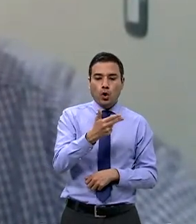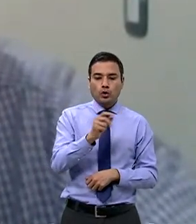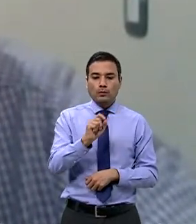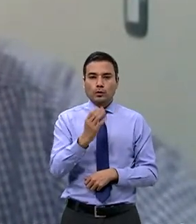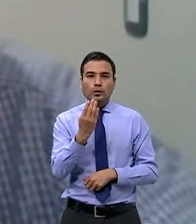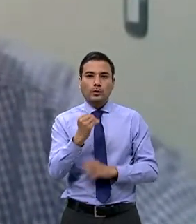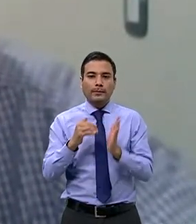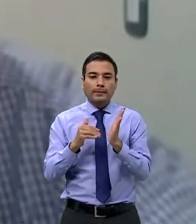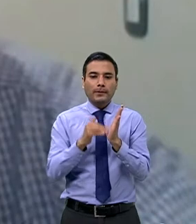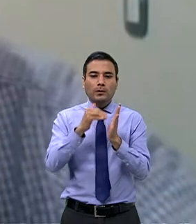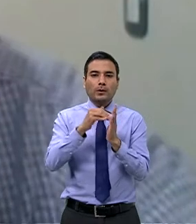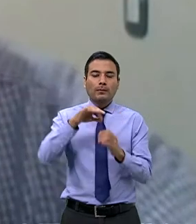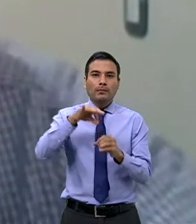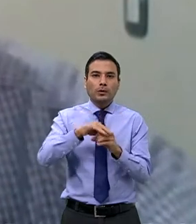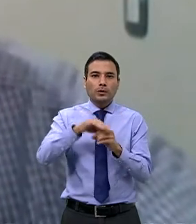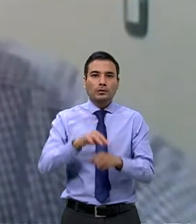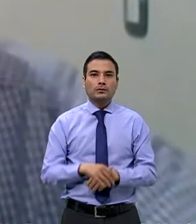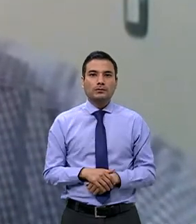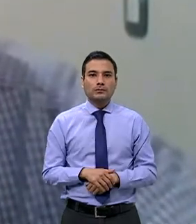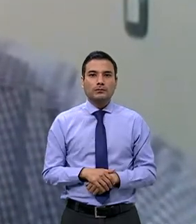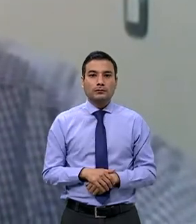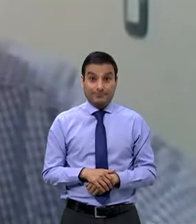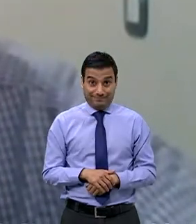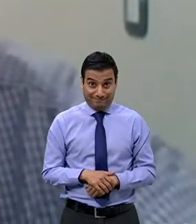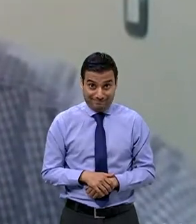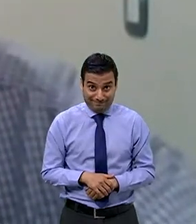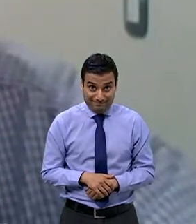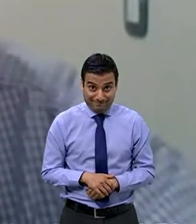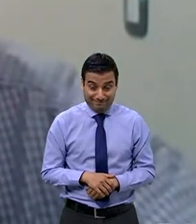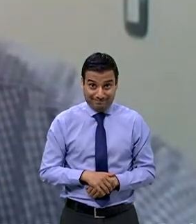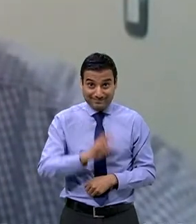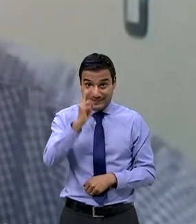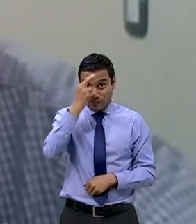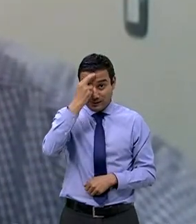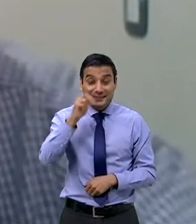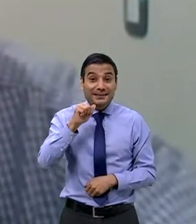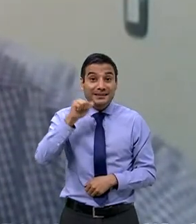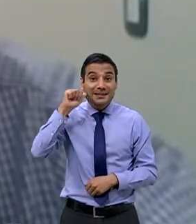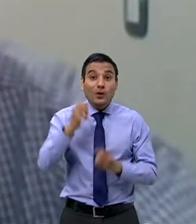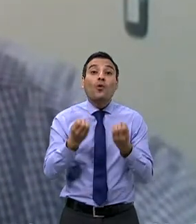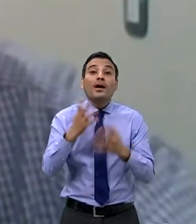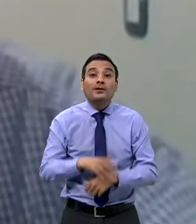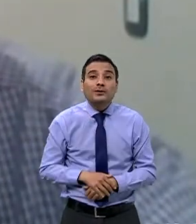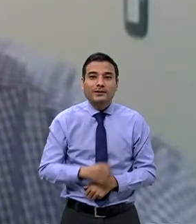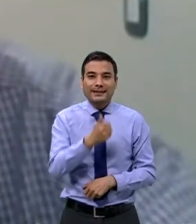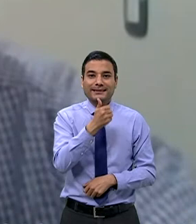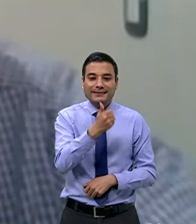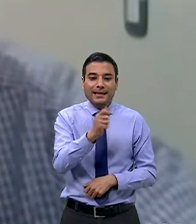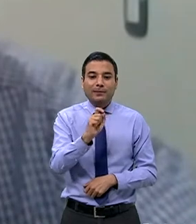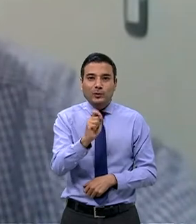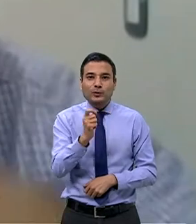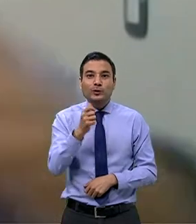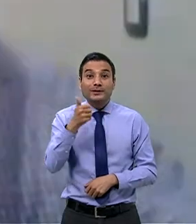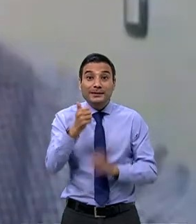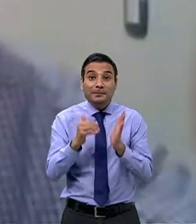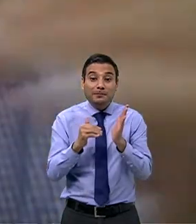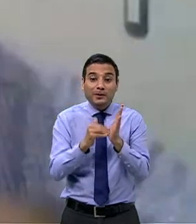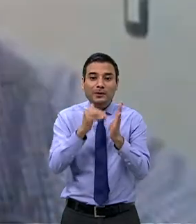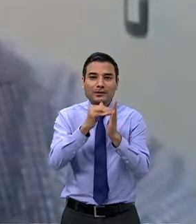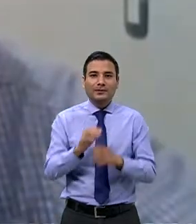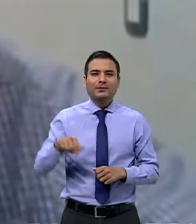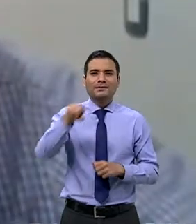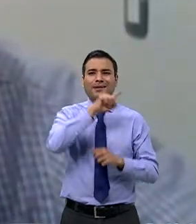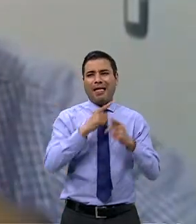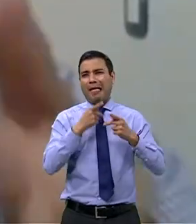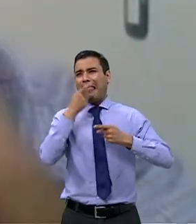millones de votos otra vez recordemos cuántos votos se emitieron ayer 6.6 millones de que